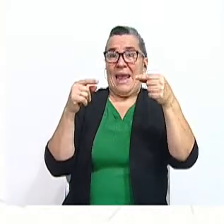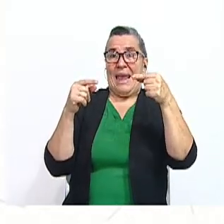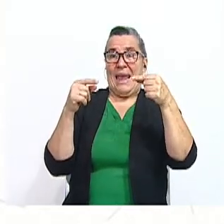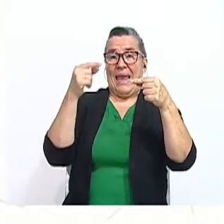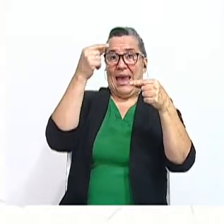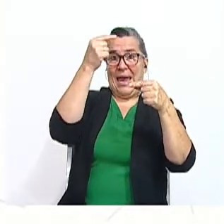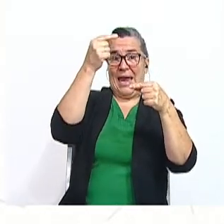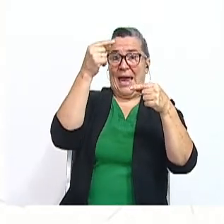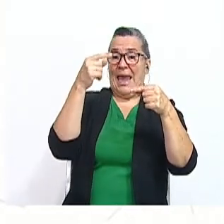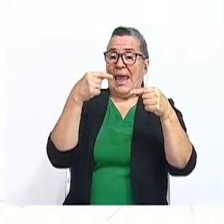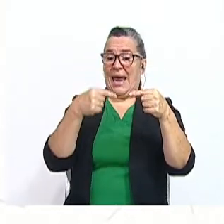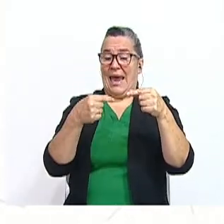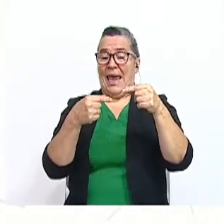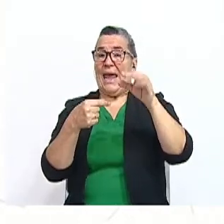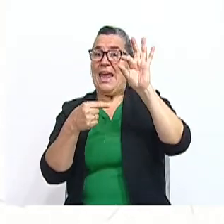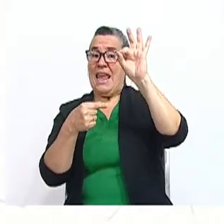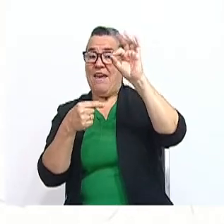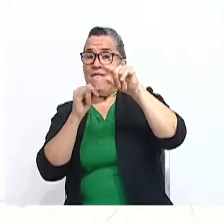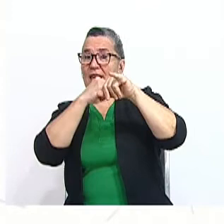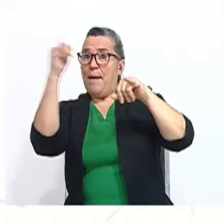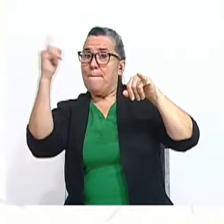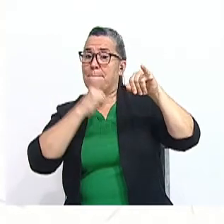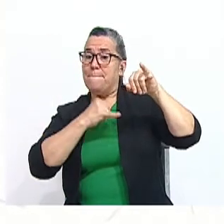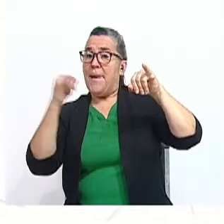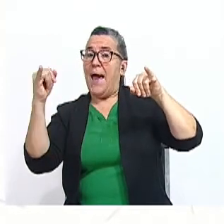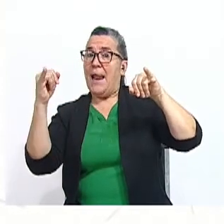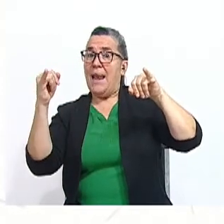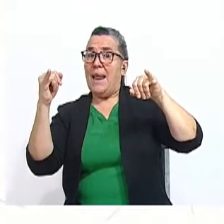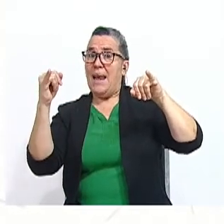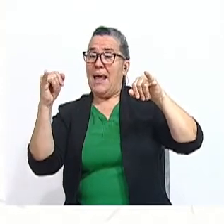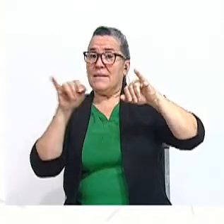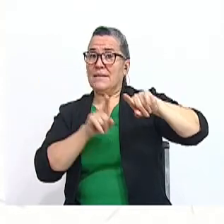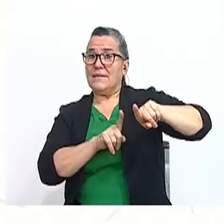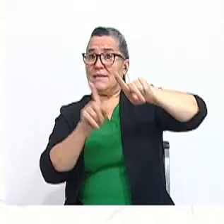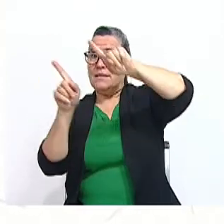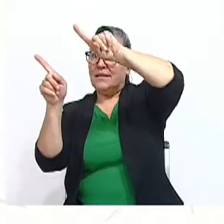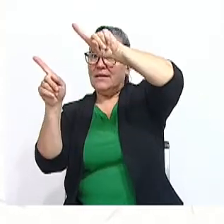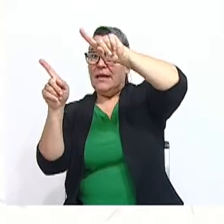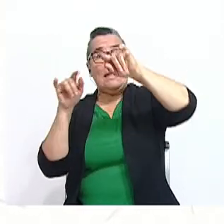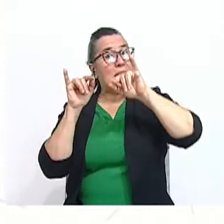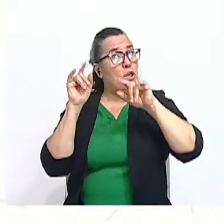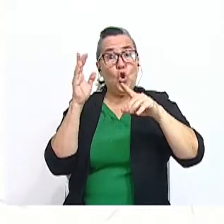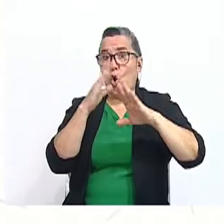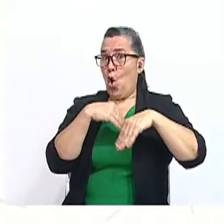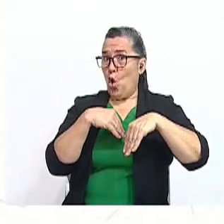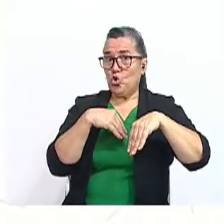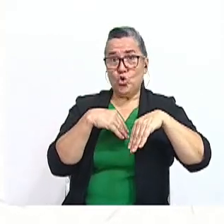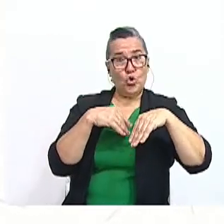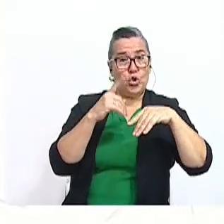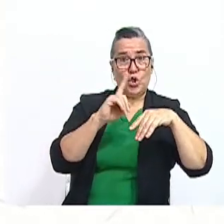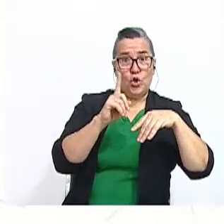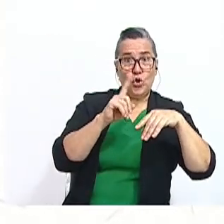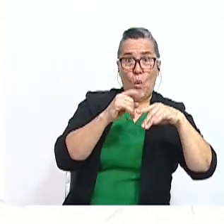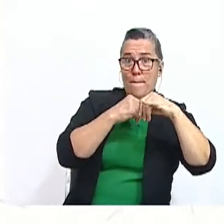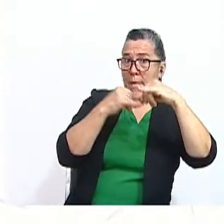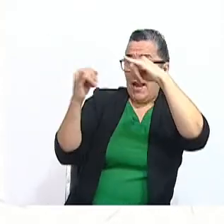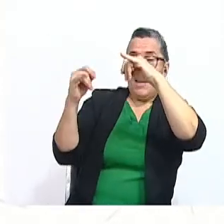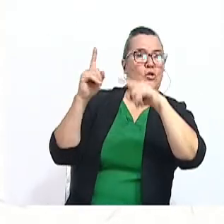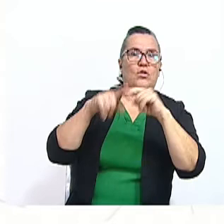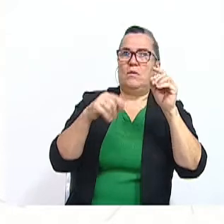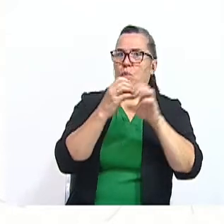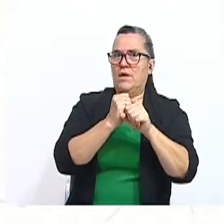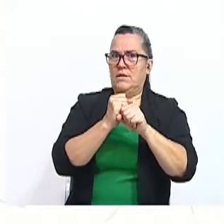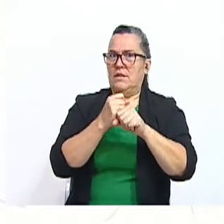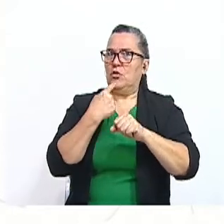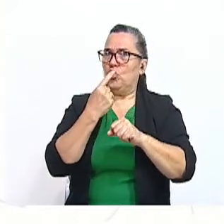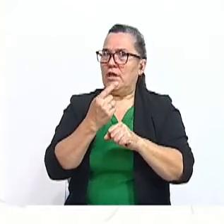son paralelas. Si estas rectas no son paralelas, esto no se podría hacer. ¿De acuerdo? Tengamos eso muy claro. Y si no se los había